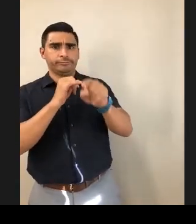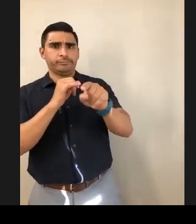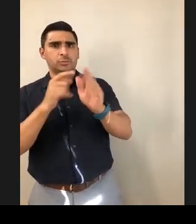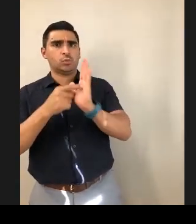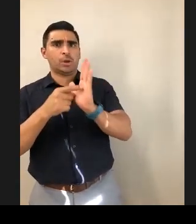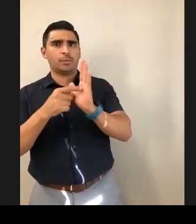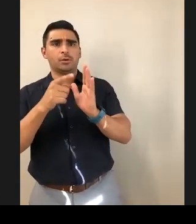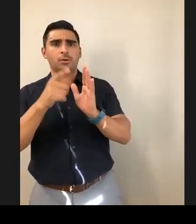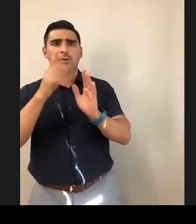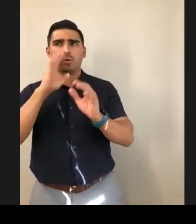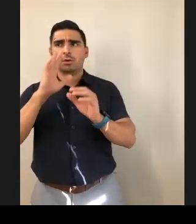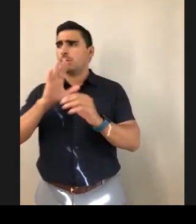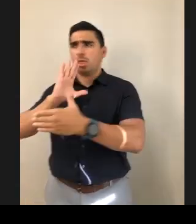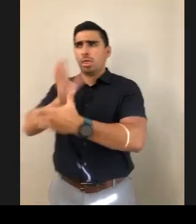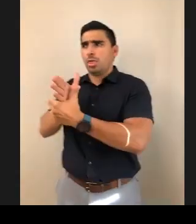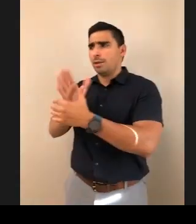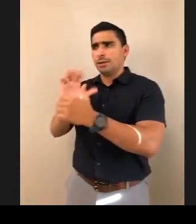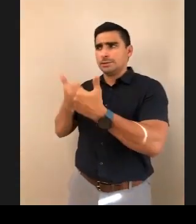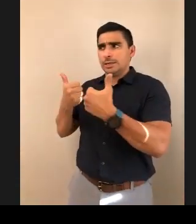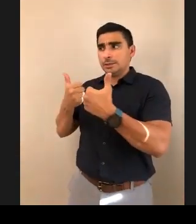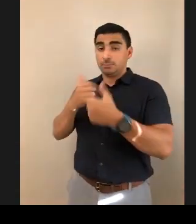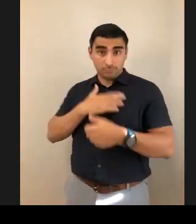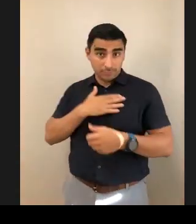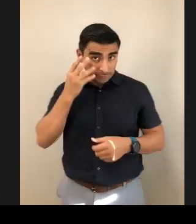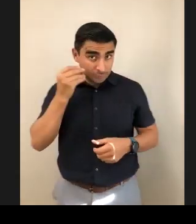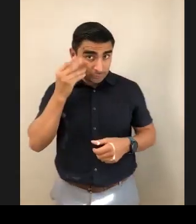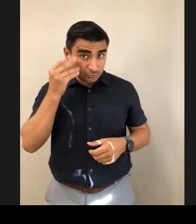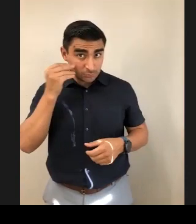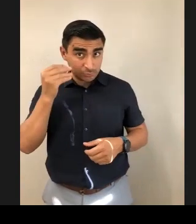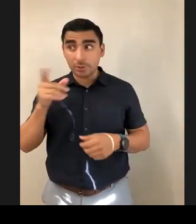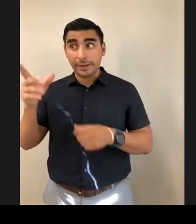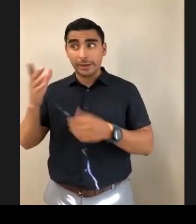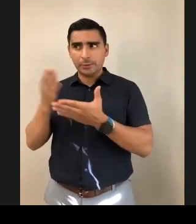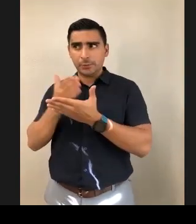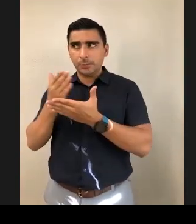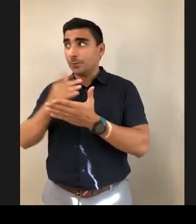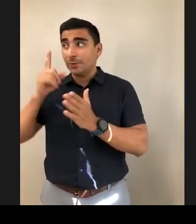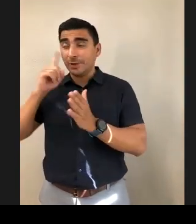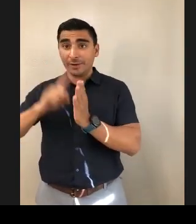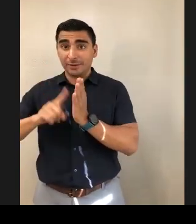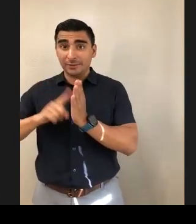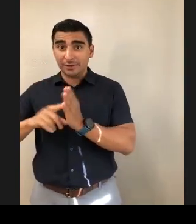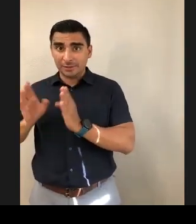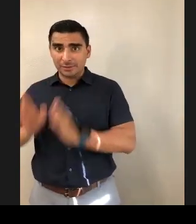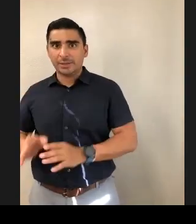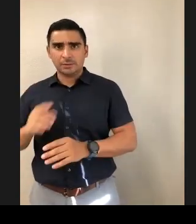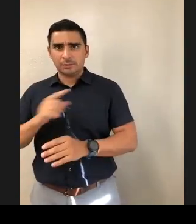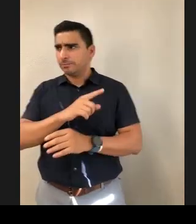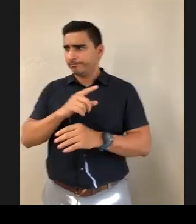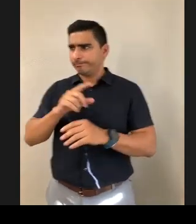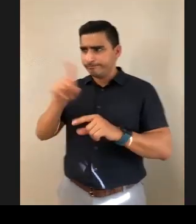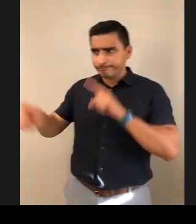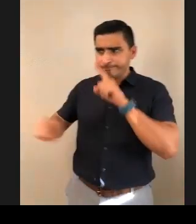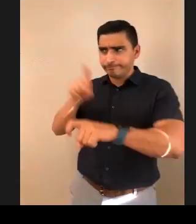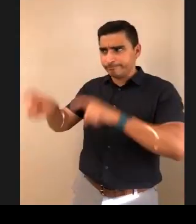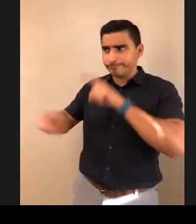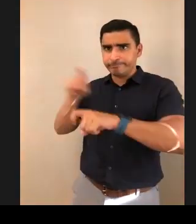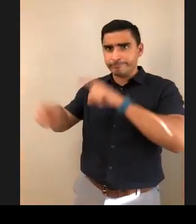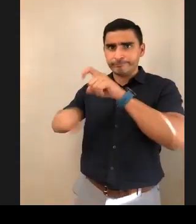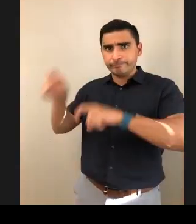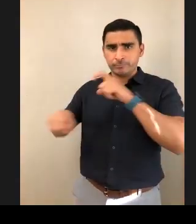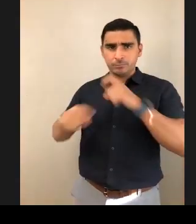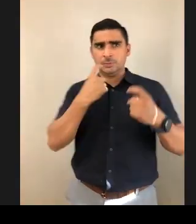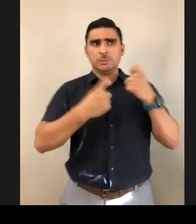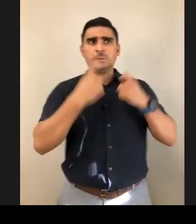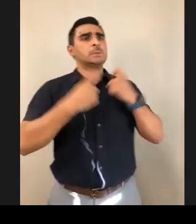oficiales. Ellos siempre te van a retar. Esa es mi experiencia. Siempre retan a los investigadores muchísimo